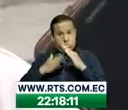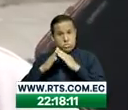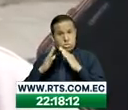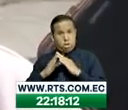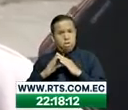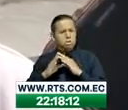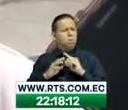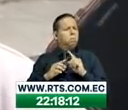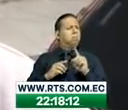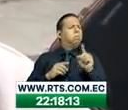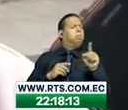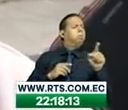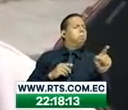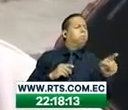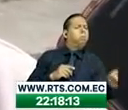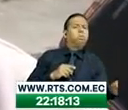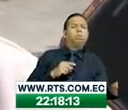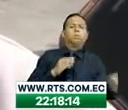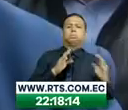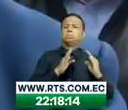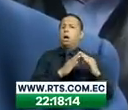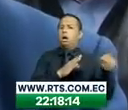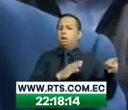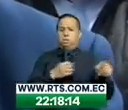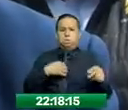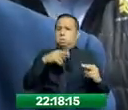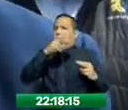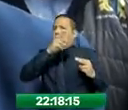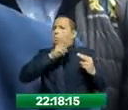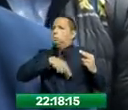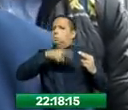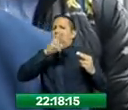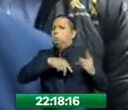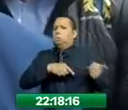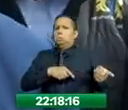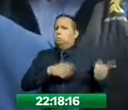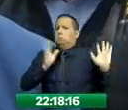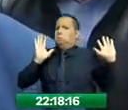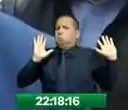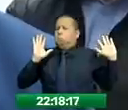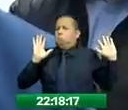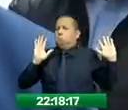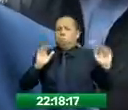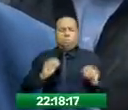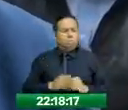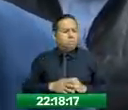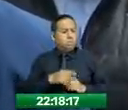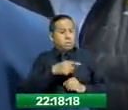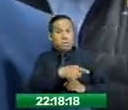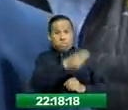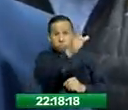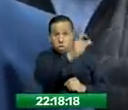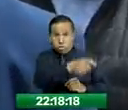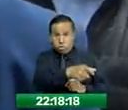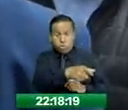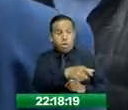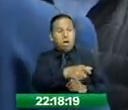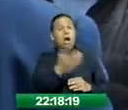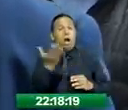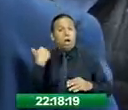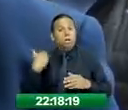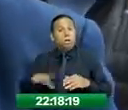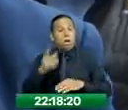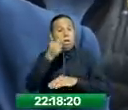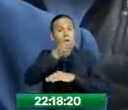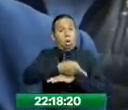pero no no hemos conocido día y hora para que esta persona que se señaló para el día de hoy como parte viendo su gestión